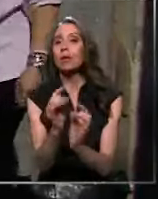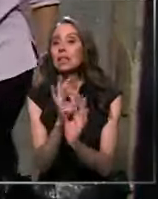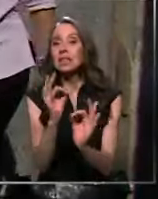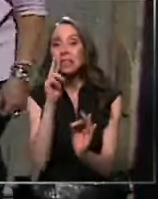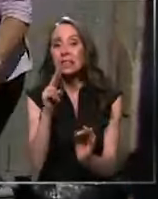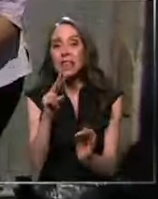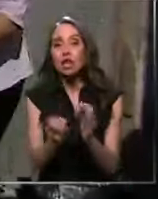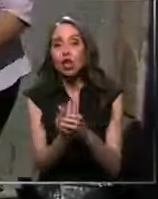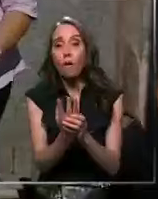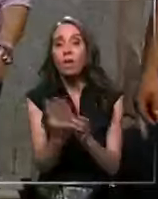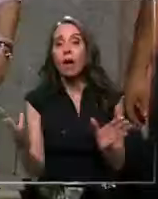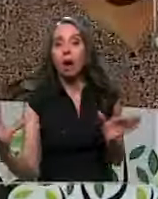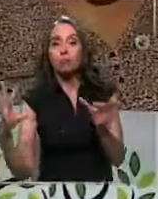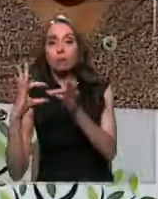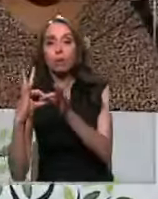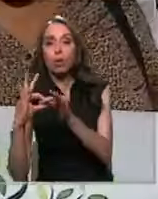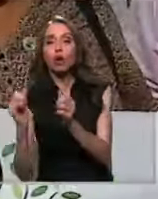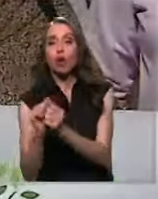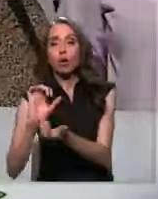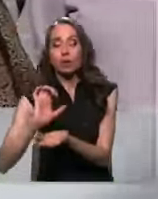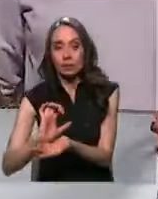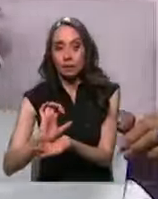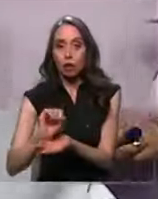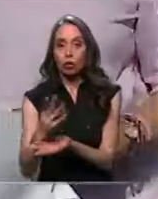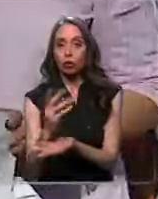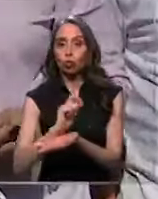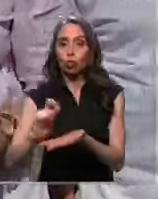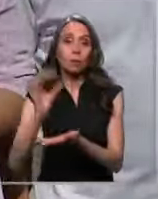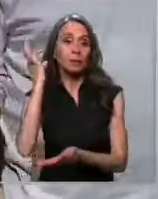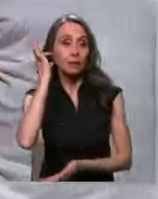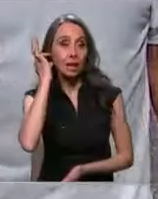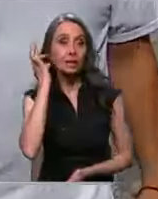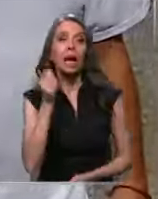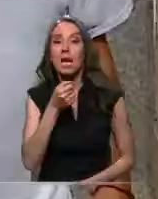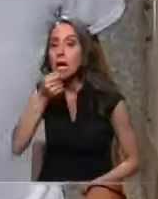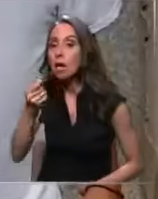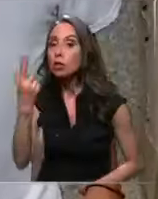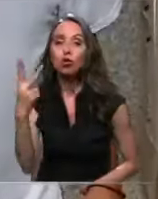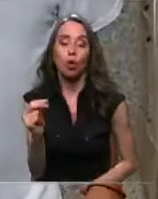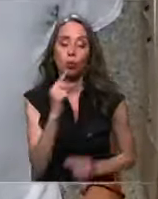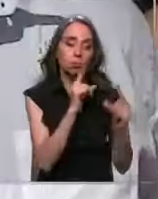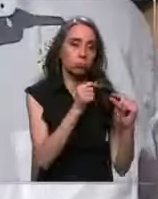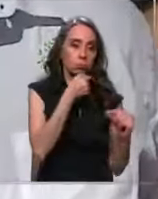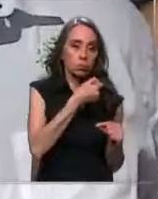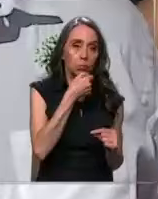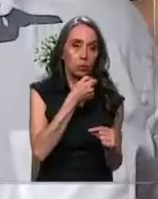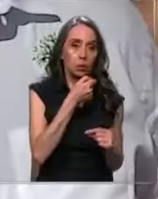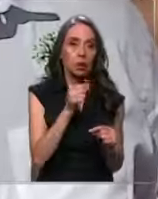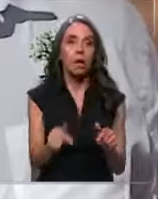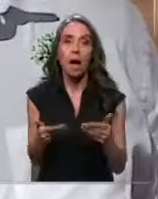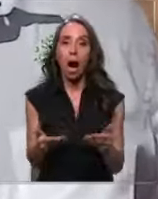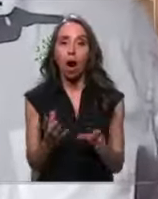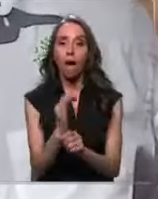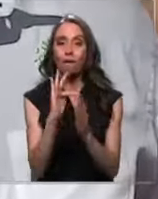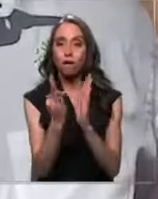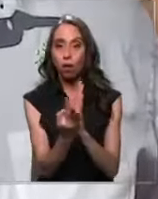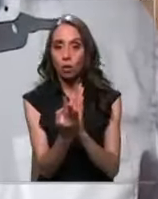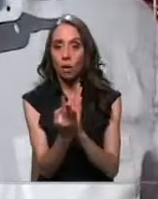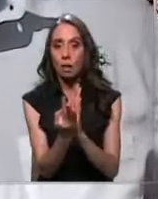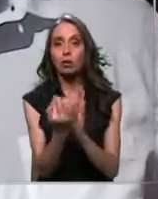de la alianza que pretenden construir con el Estado. La subsecretaria no accedió a darnos una entrevista. Así, por ahora las